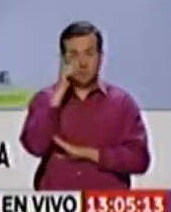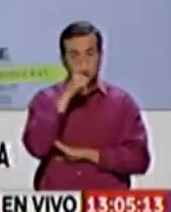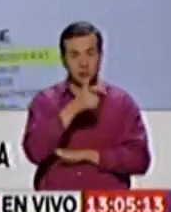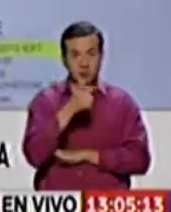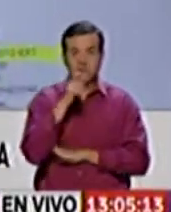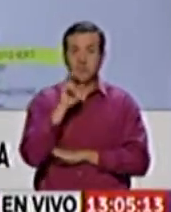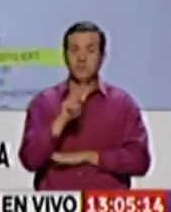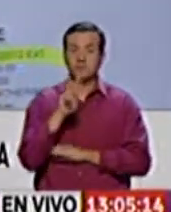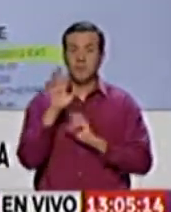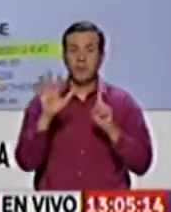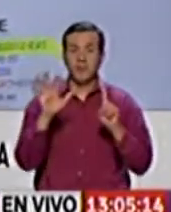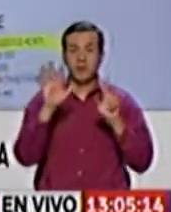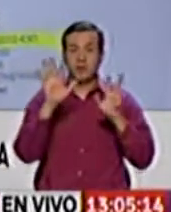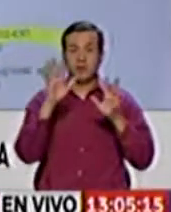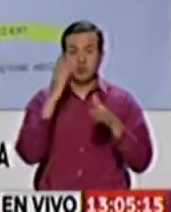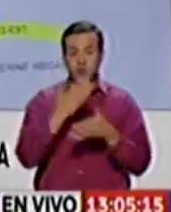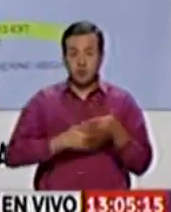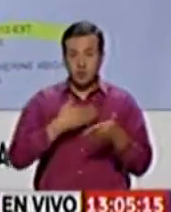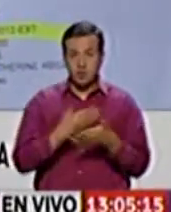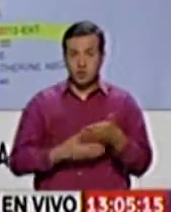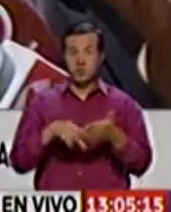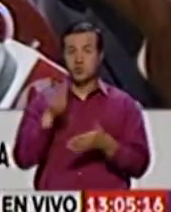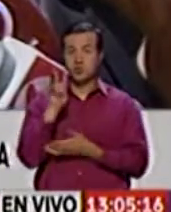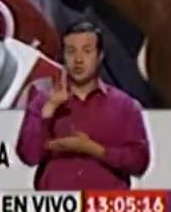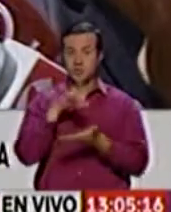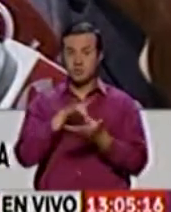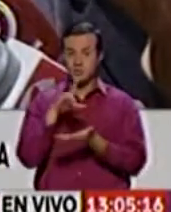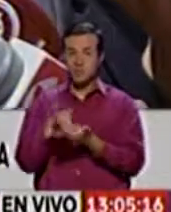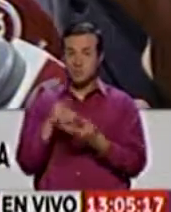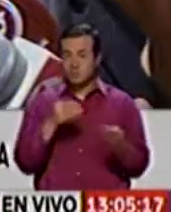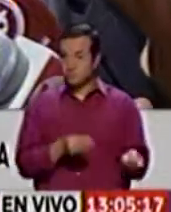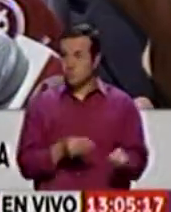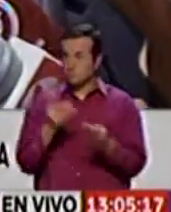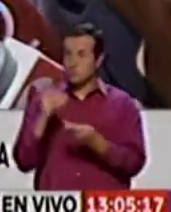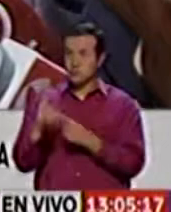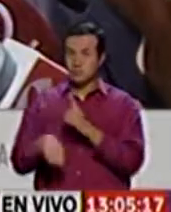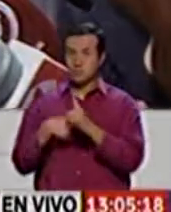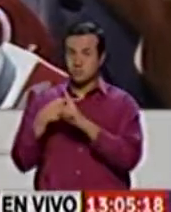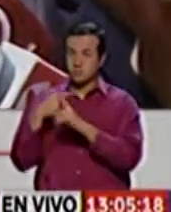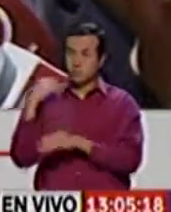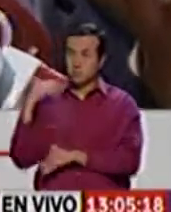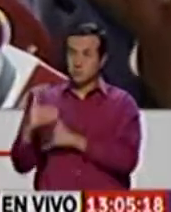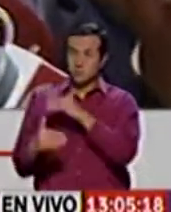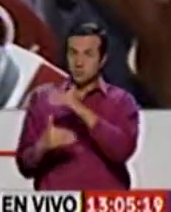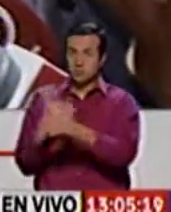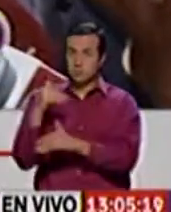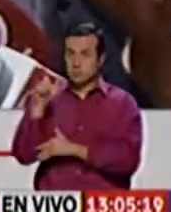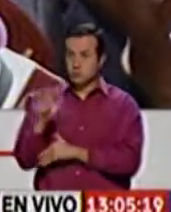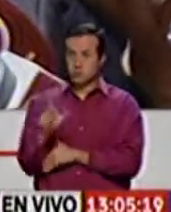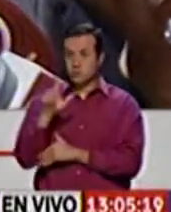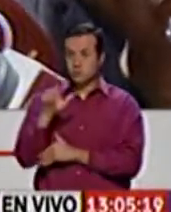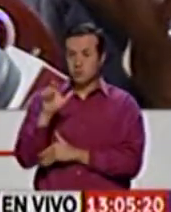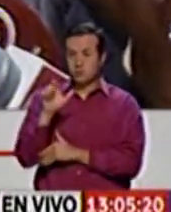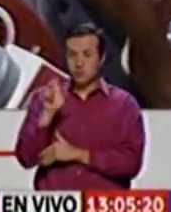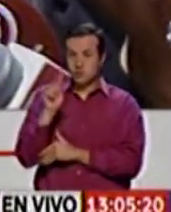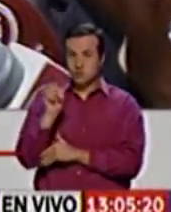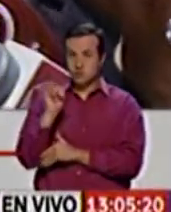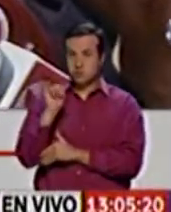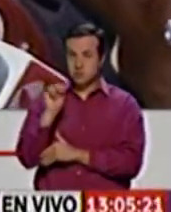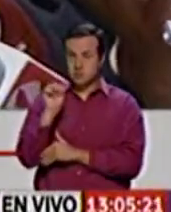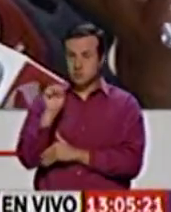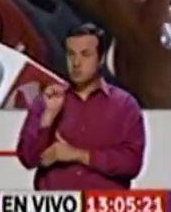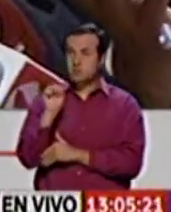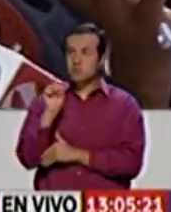fiscalía 268 hojas y dos CDs. Para que sumen dentro del proceso que lleva el señor Lenín Rodríguez, ex colaborador